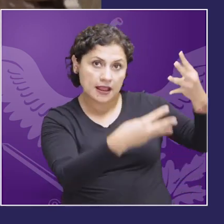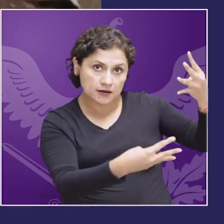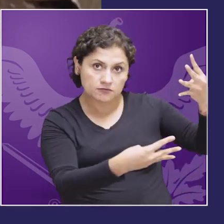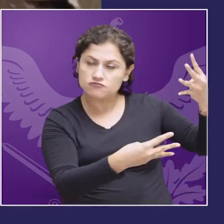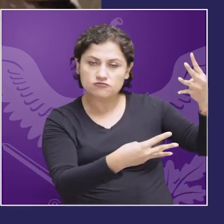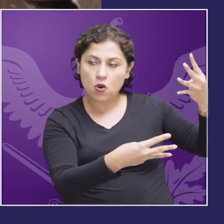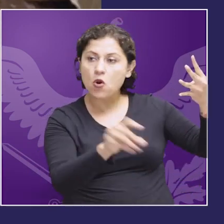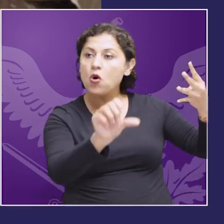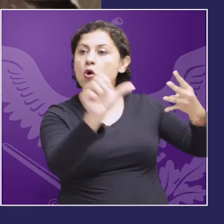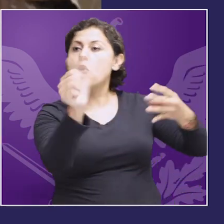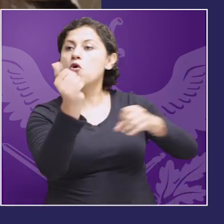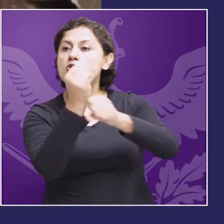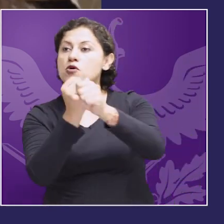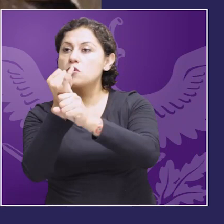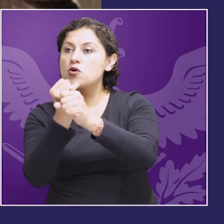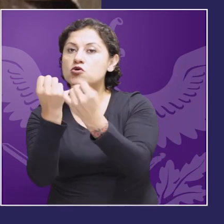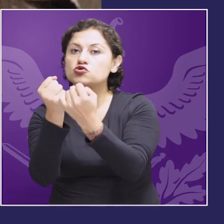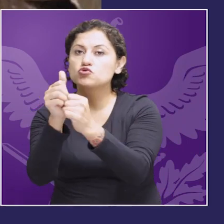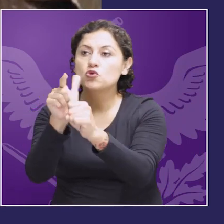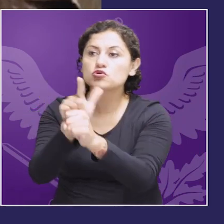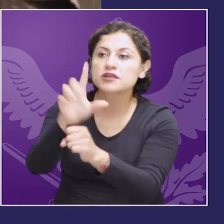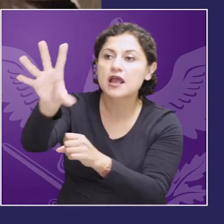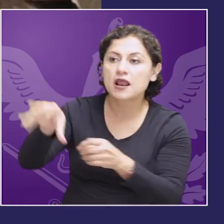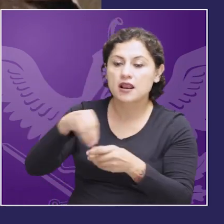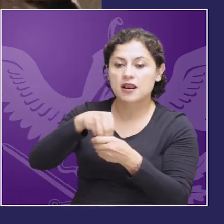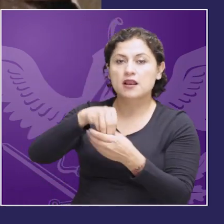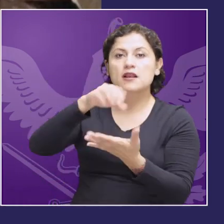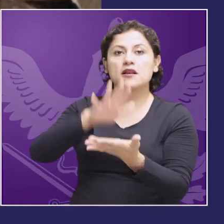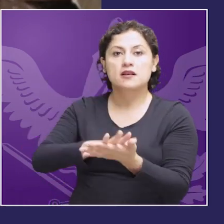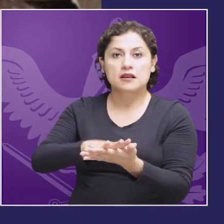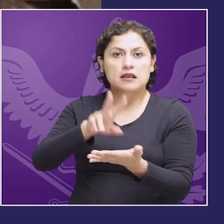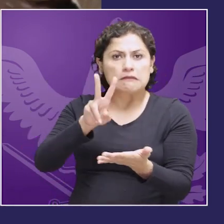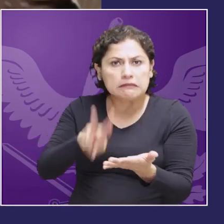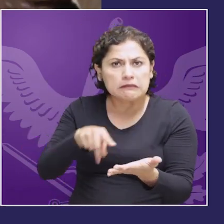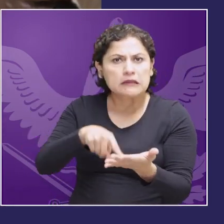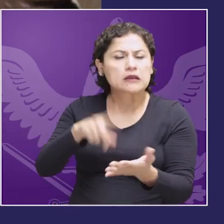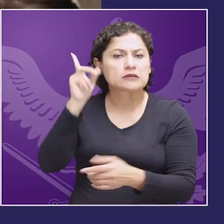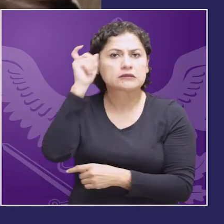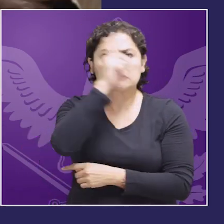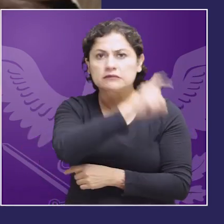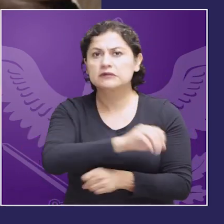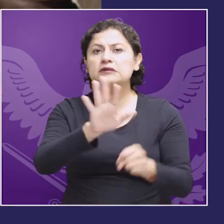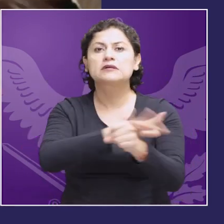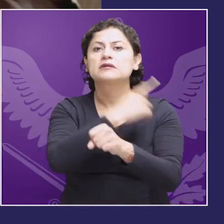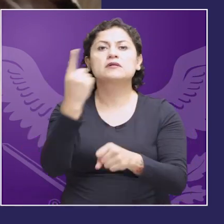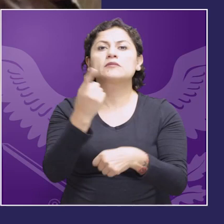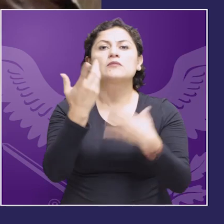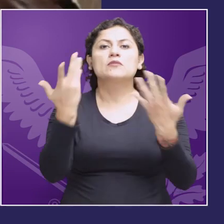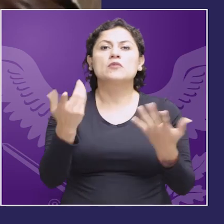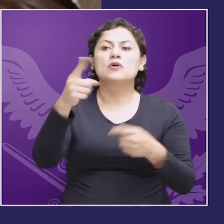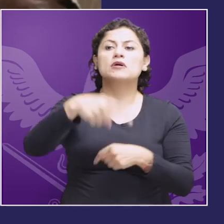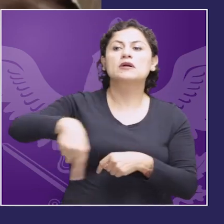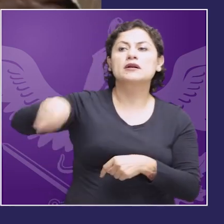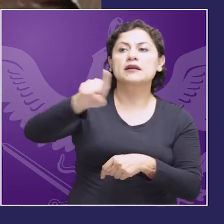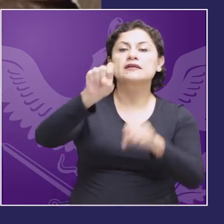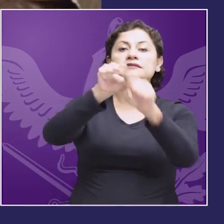prueba sociológica es cada vez más difícil, sobre todo cuando se tratan de casos estructurales, cuando se trata de casos que